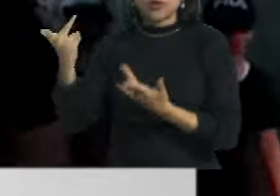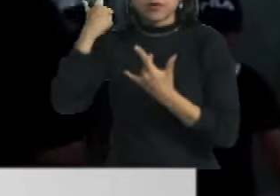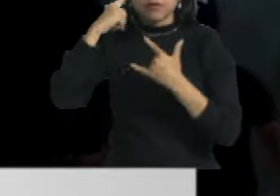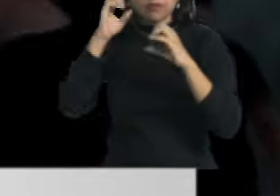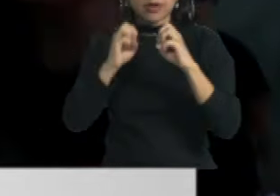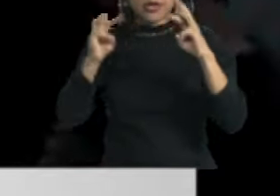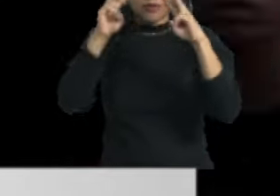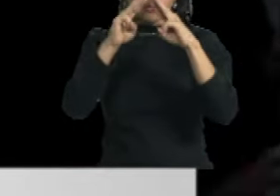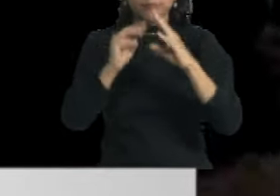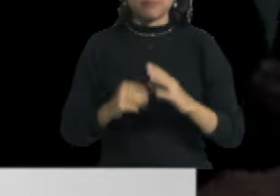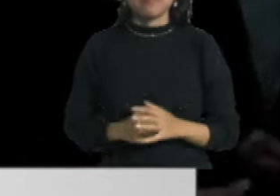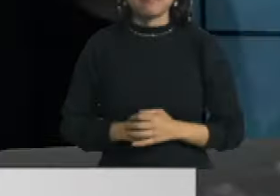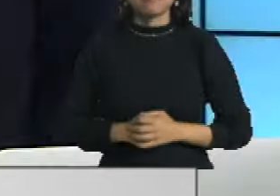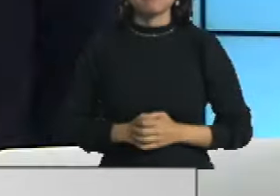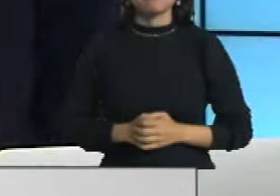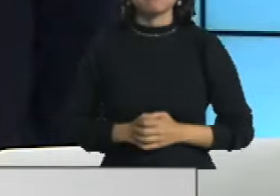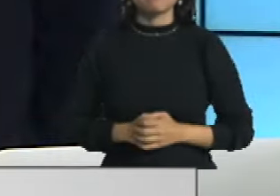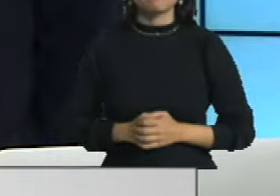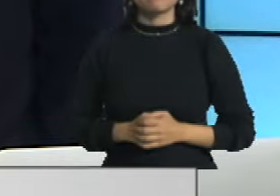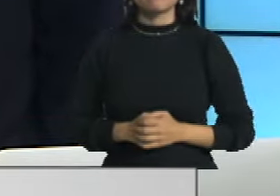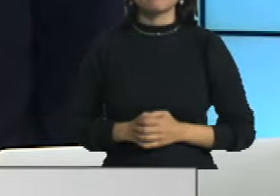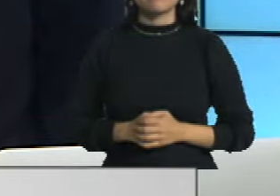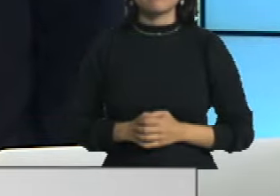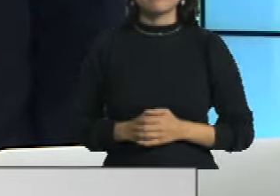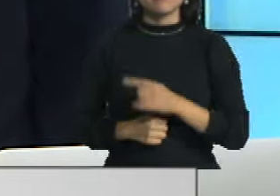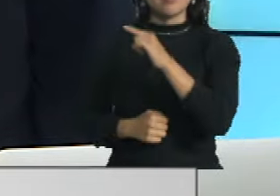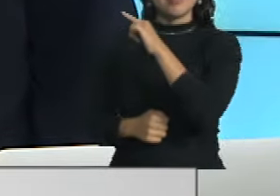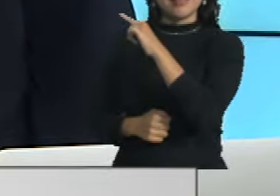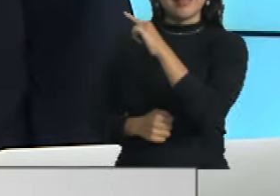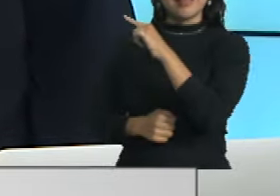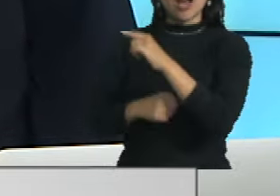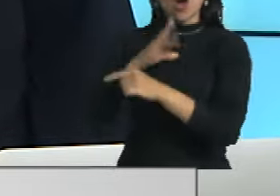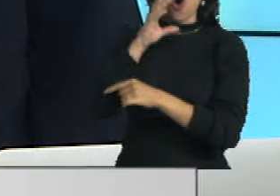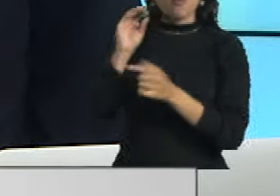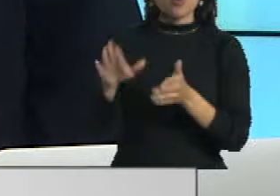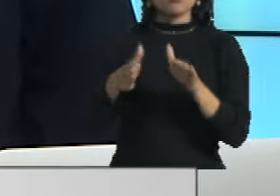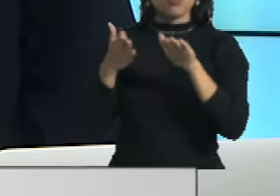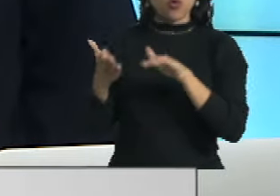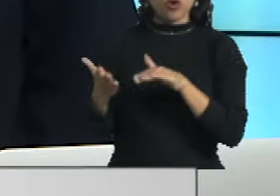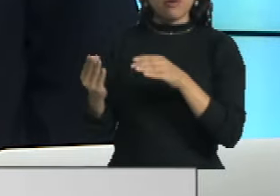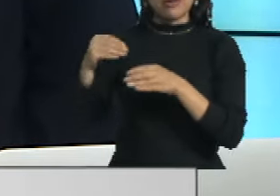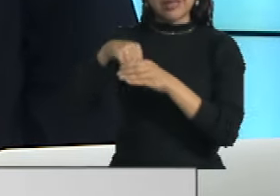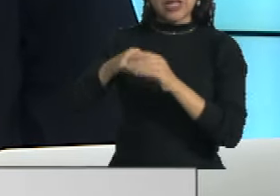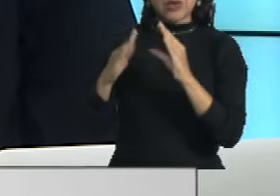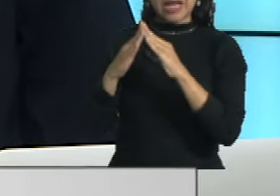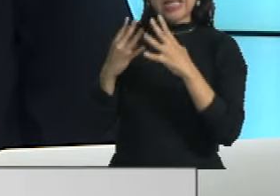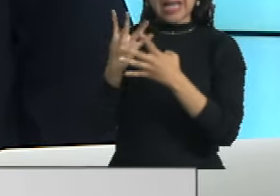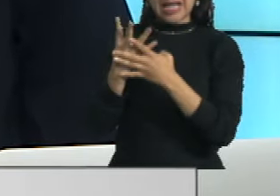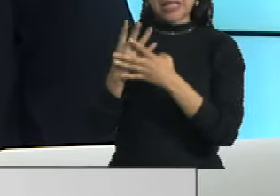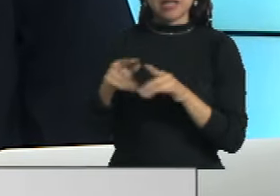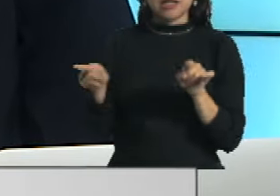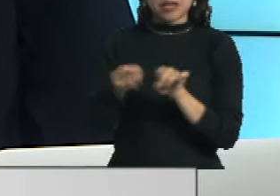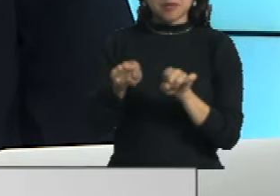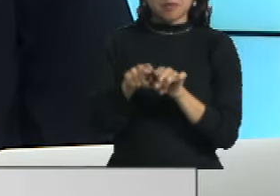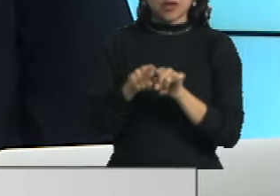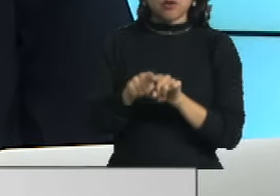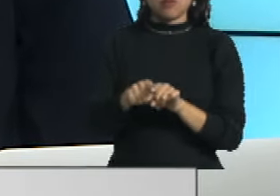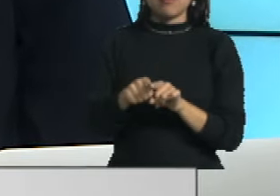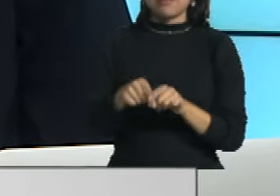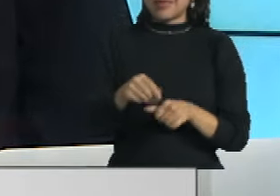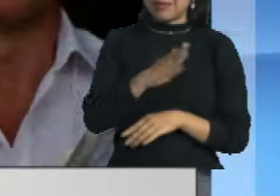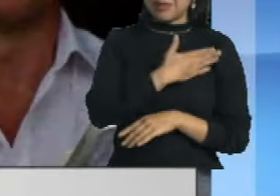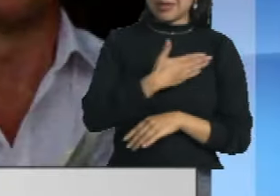Unidas para los Refugiados. Murió bajo custodia policial domiciliaria Humberto Ortega, hermano del actual presidente de